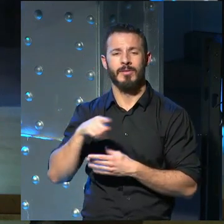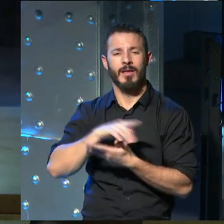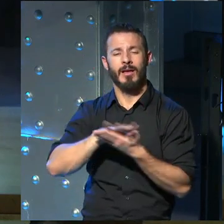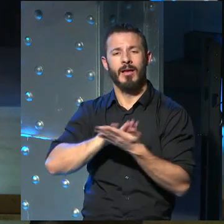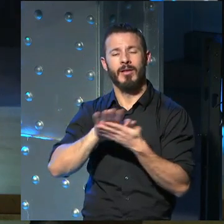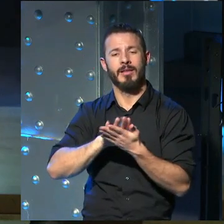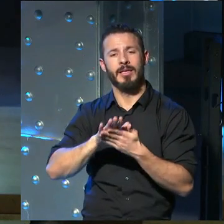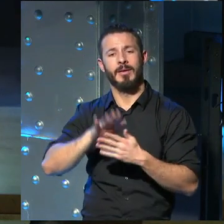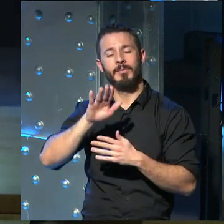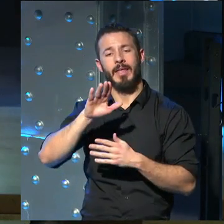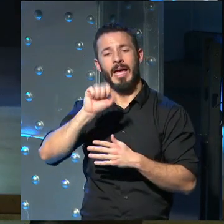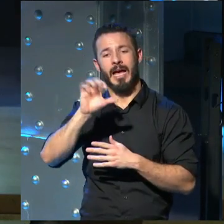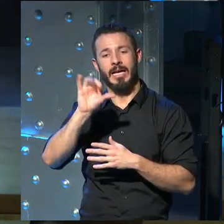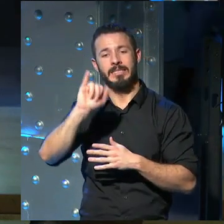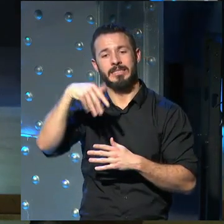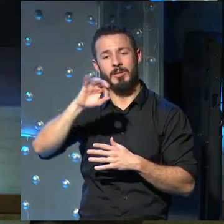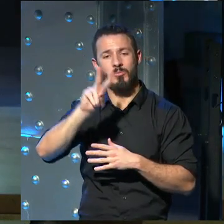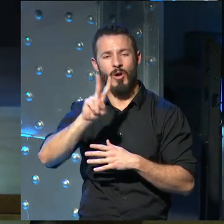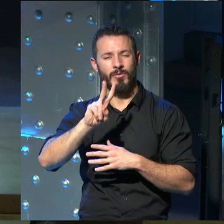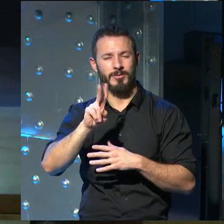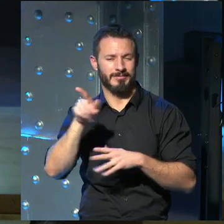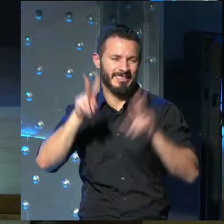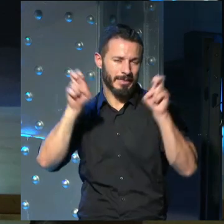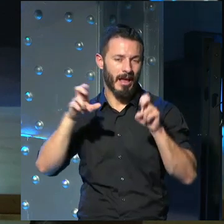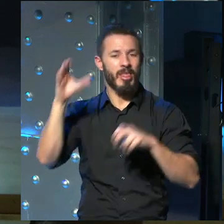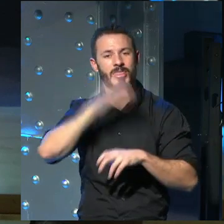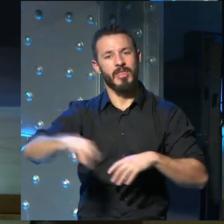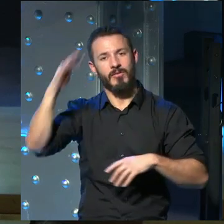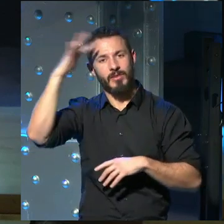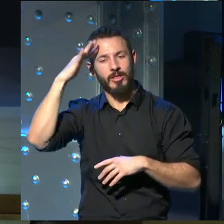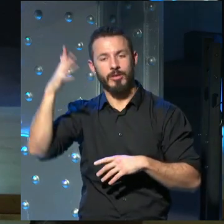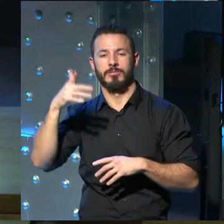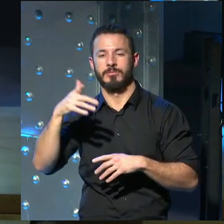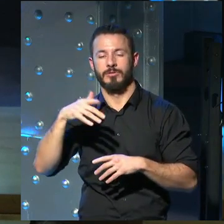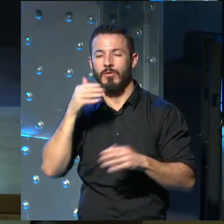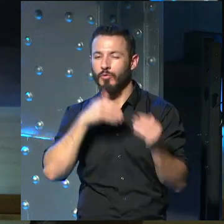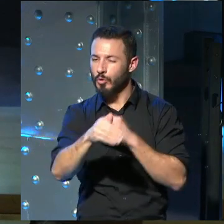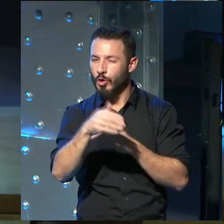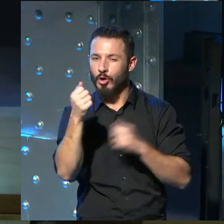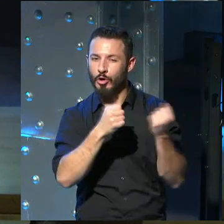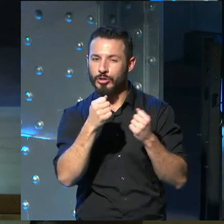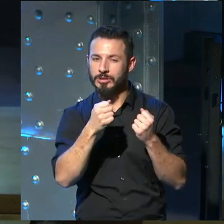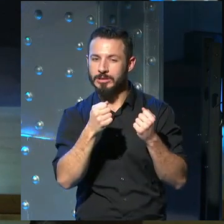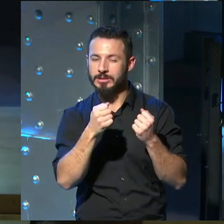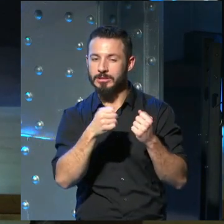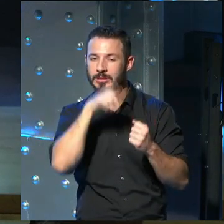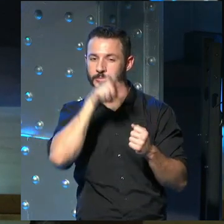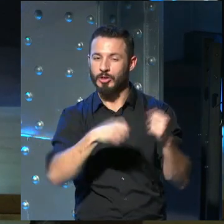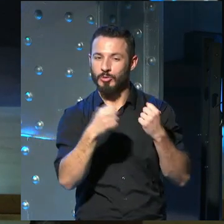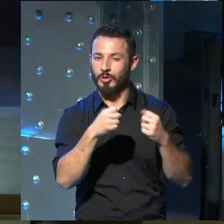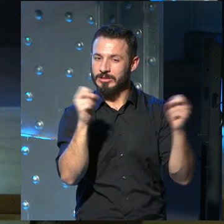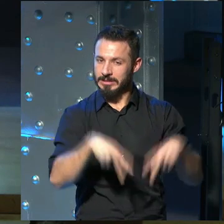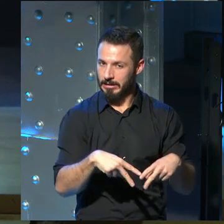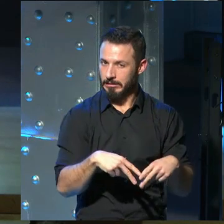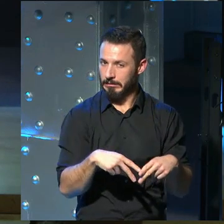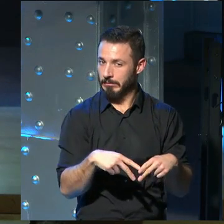del libro, de la ciencia ficción, veremos coches sin conductor. Bueno, ya prácticamente ya hay prototipos y ya se